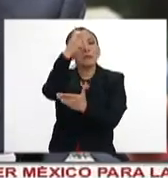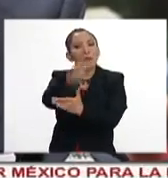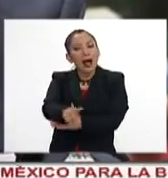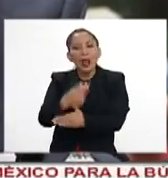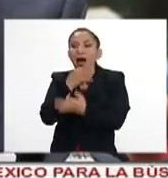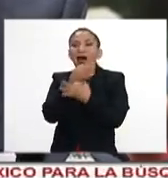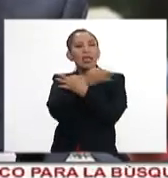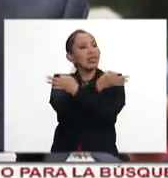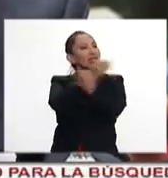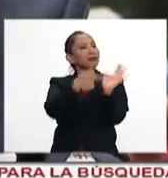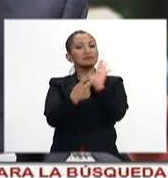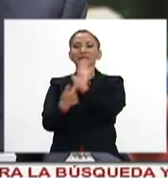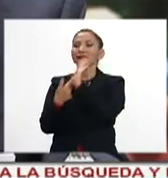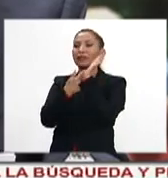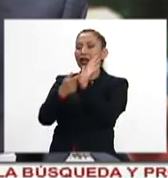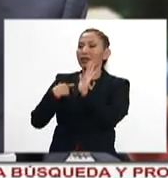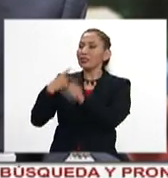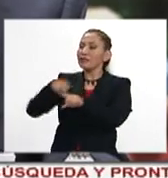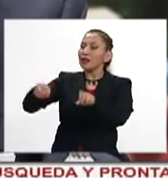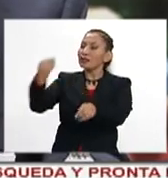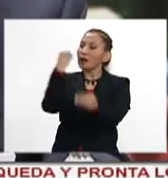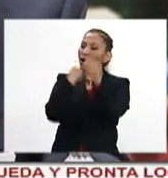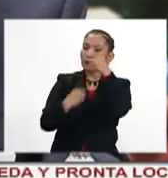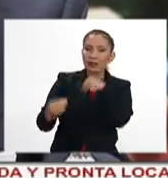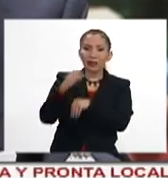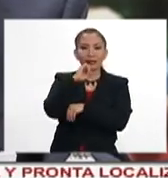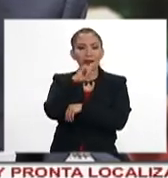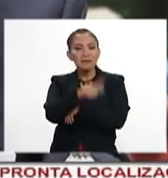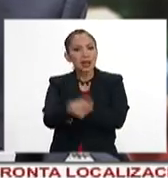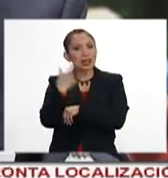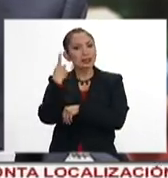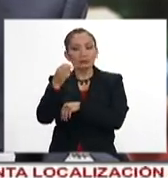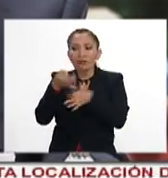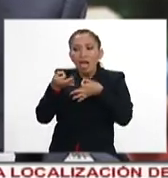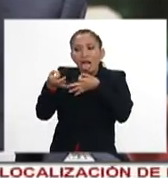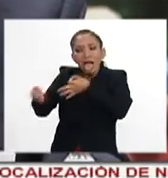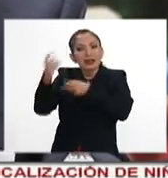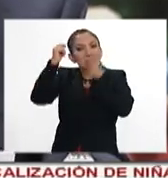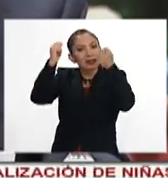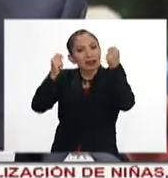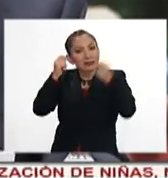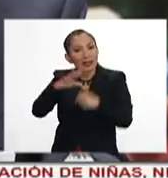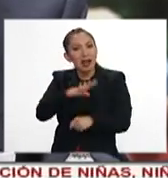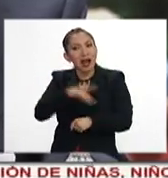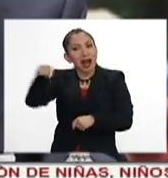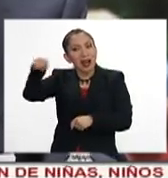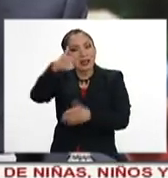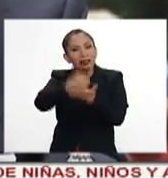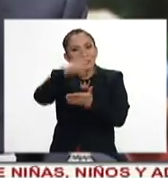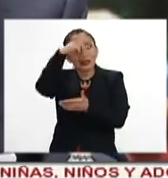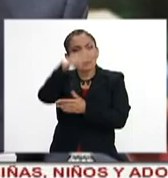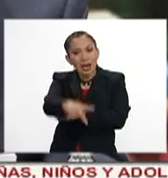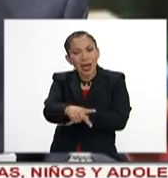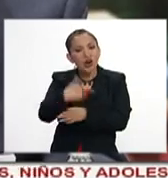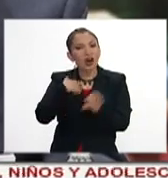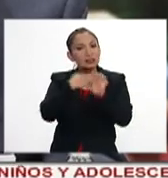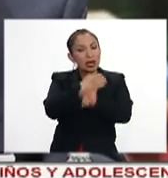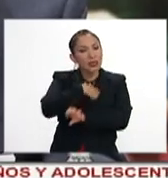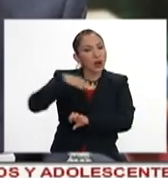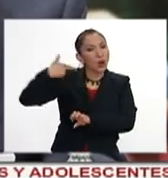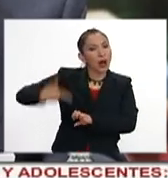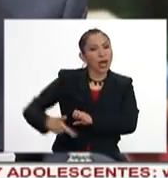para promocionar su gastronomía, así como los atractivos turísticos de la Ciudad de México, del estado